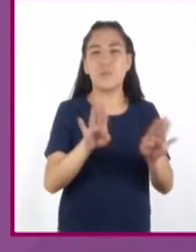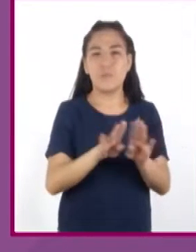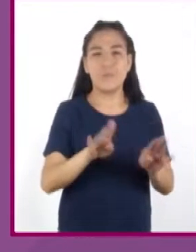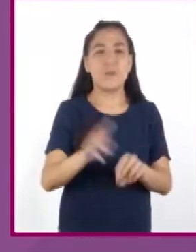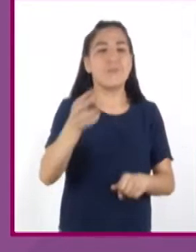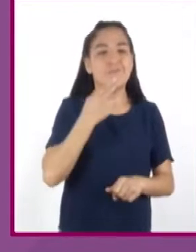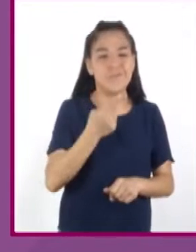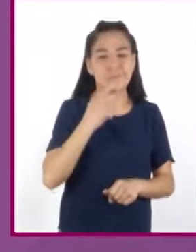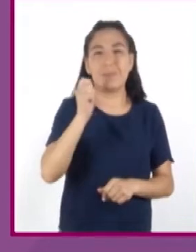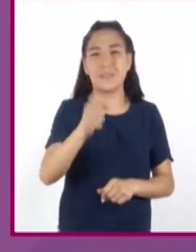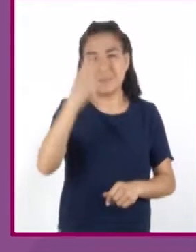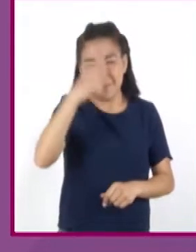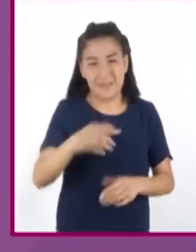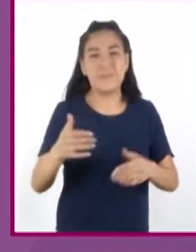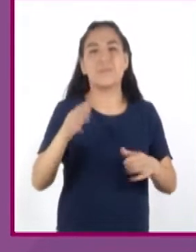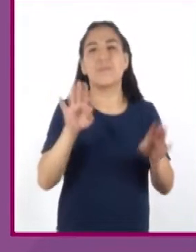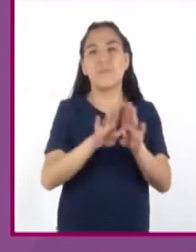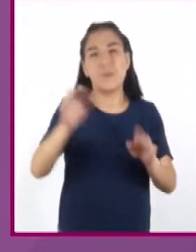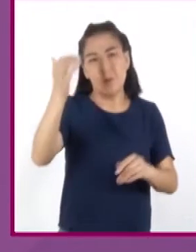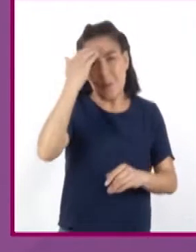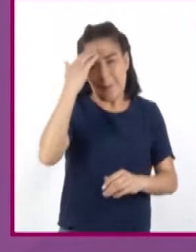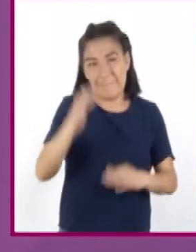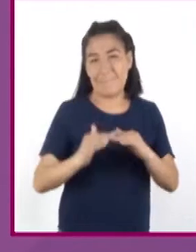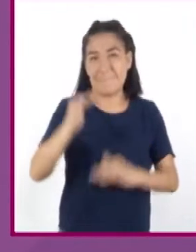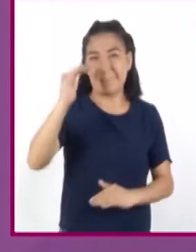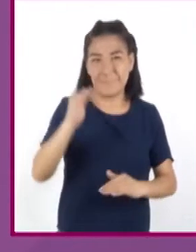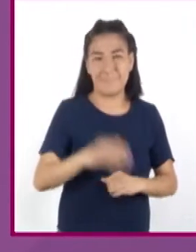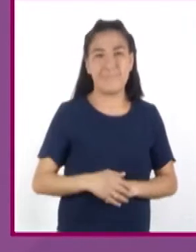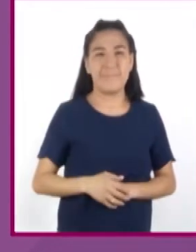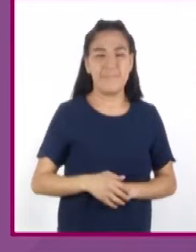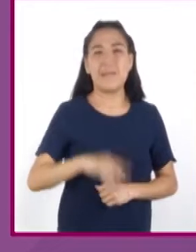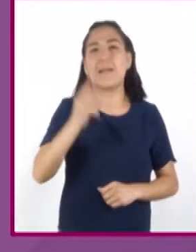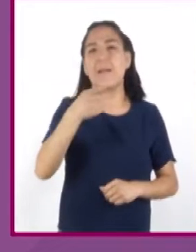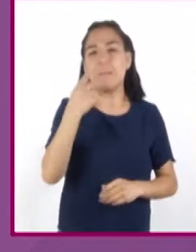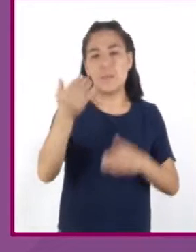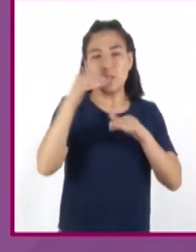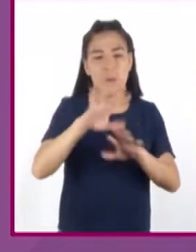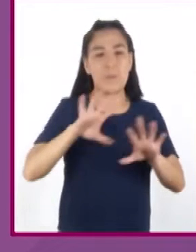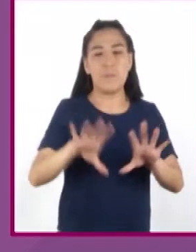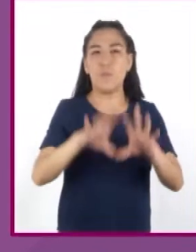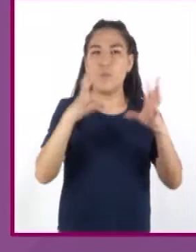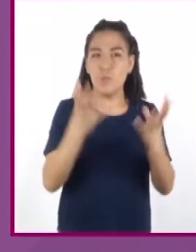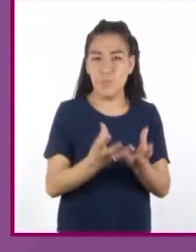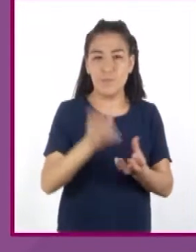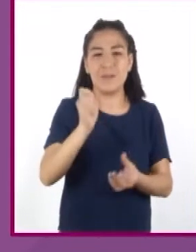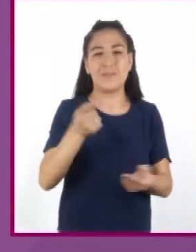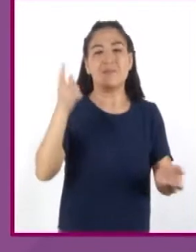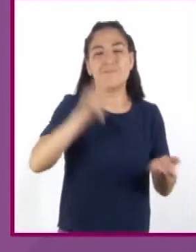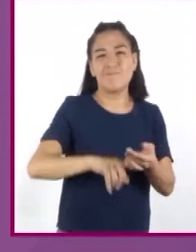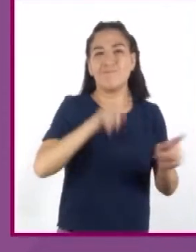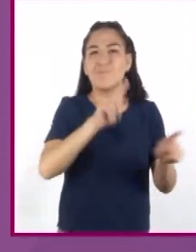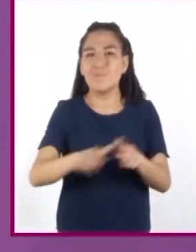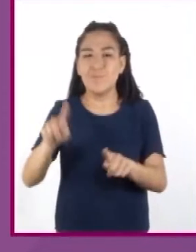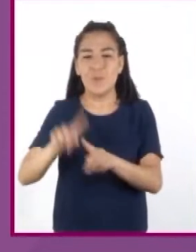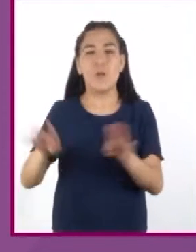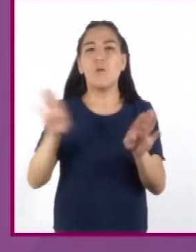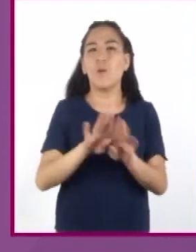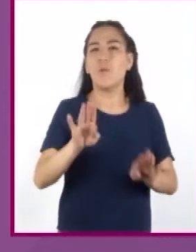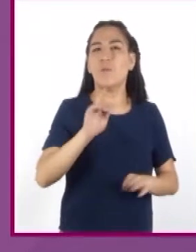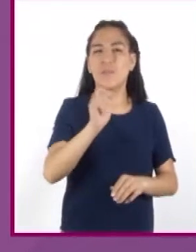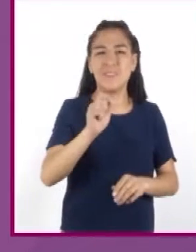tenemos para construir conocimientos. Hablamos del mundo según nuestra manera de ver las cosas,